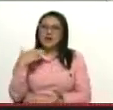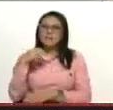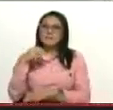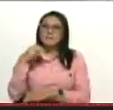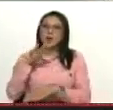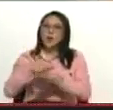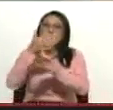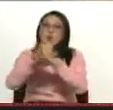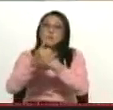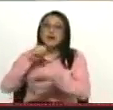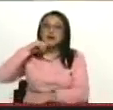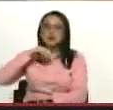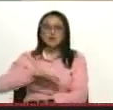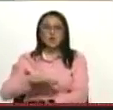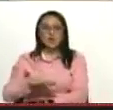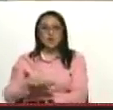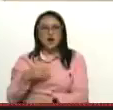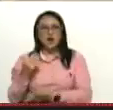la historia